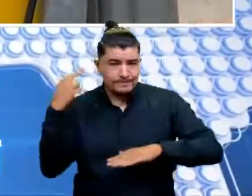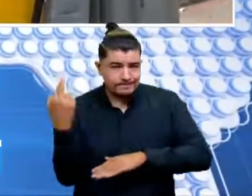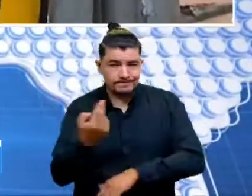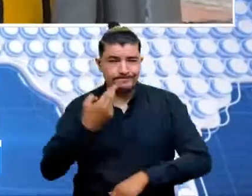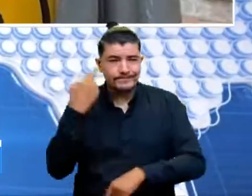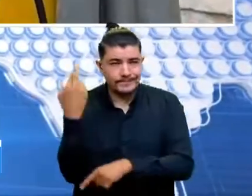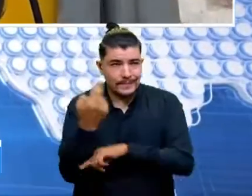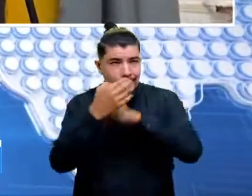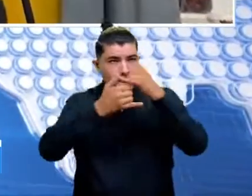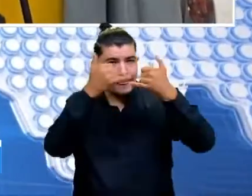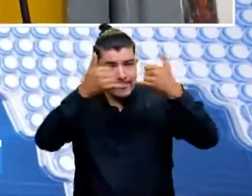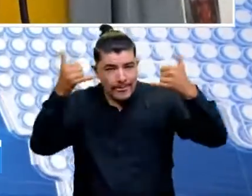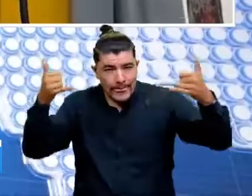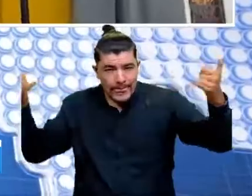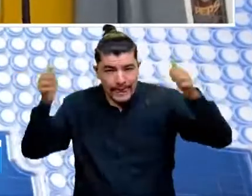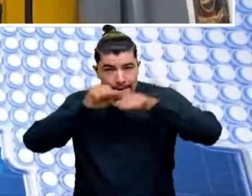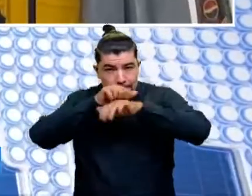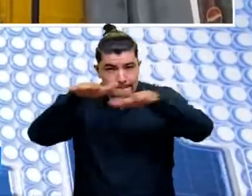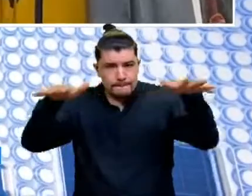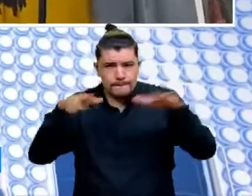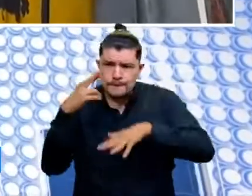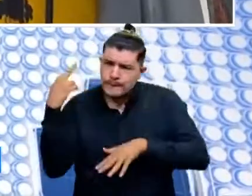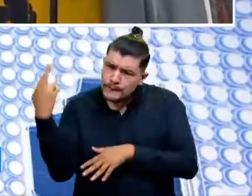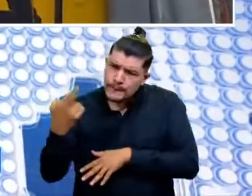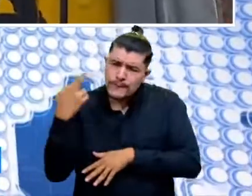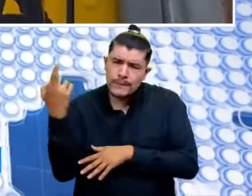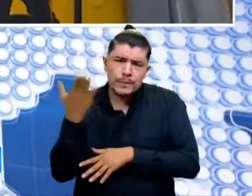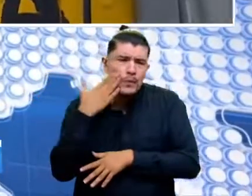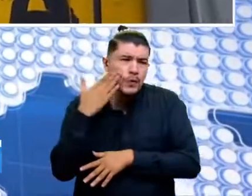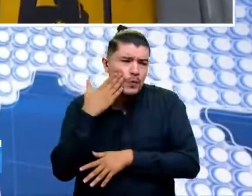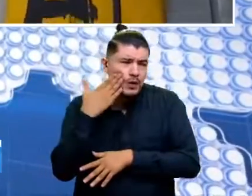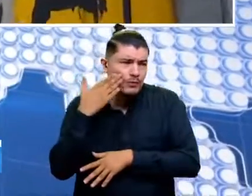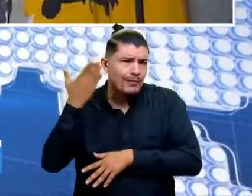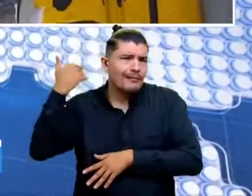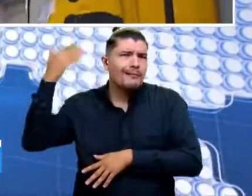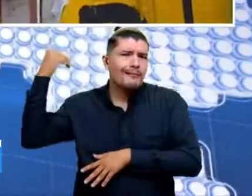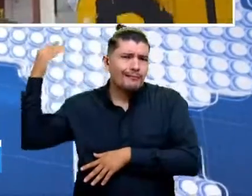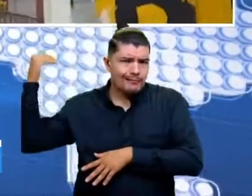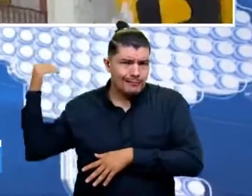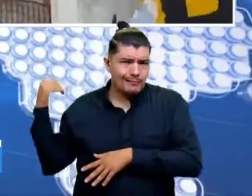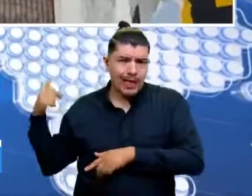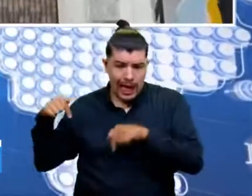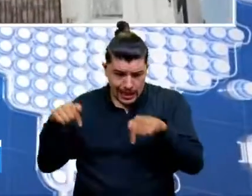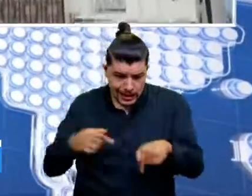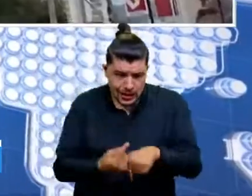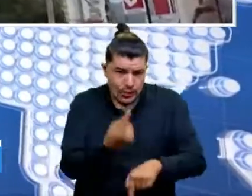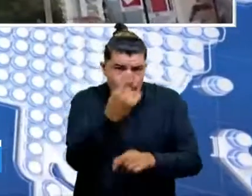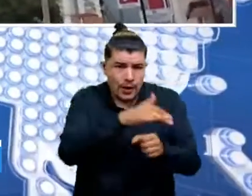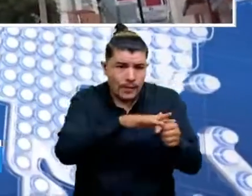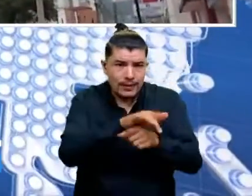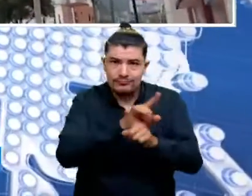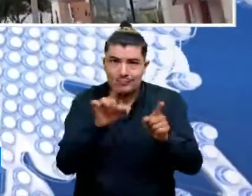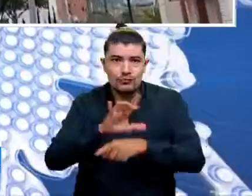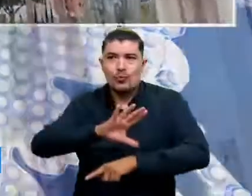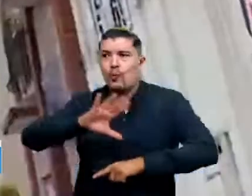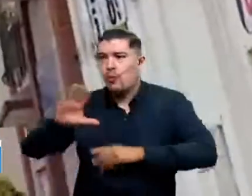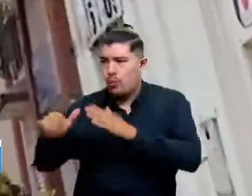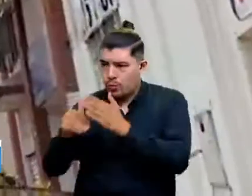de los cableados de alumbrado público, viene ocurriendo no solo aquí en el barrio Antonia Santos, sino en todos los barrios de